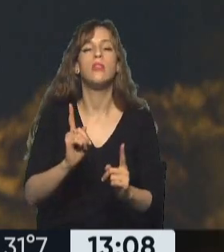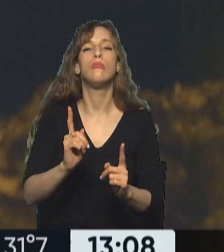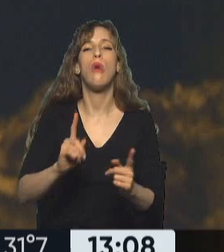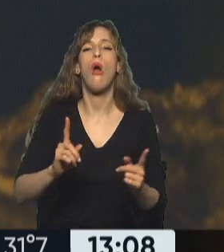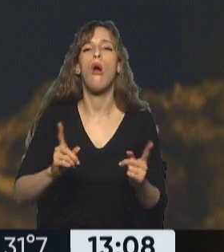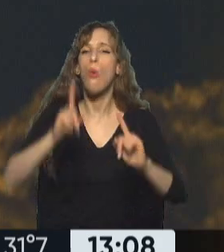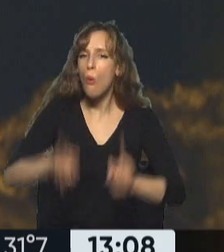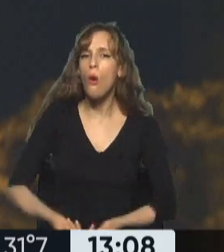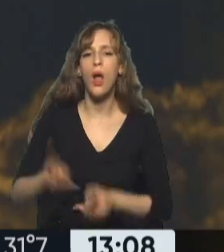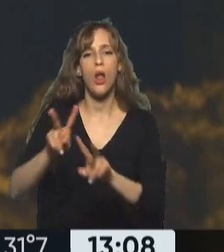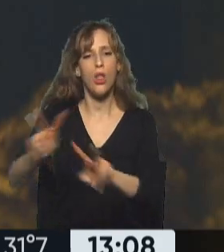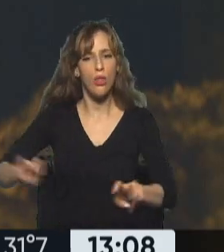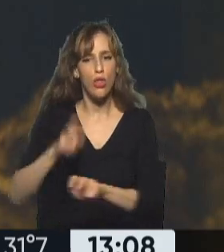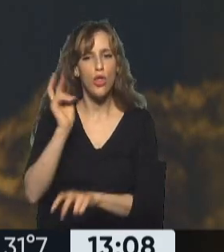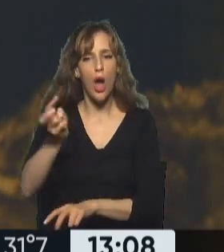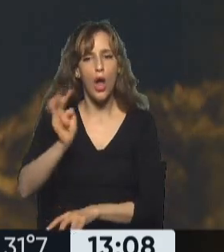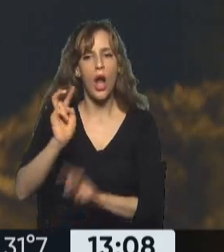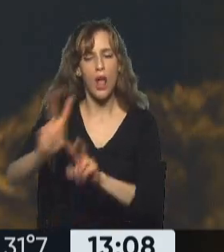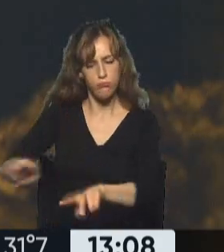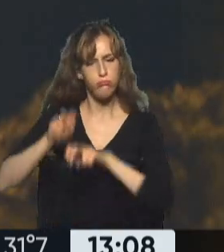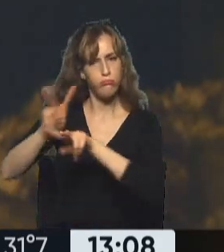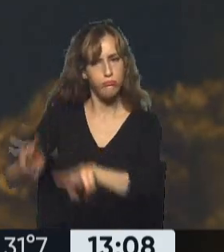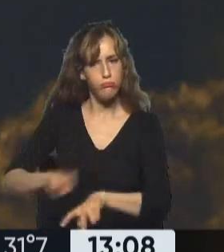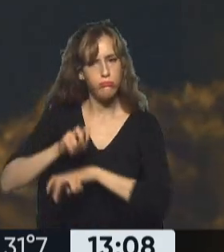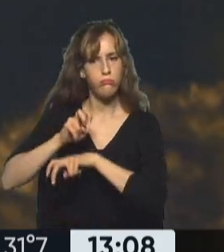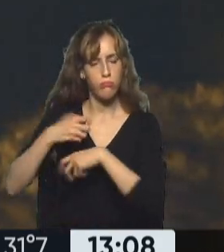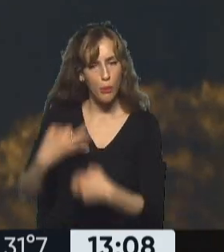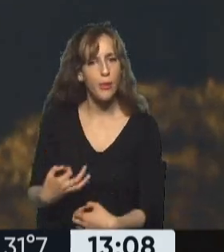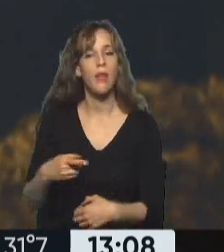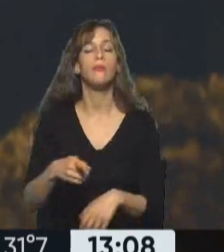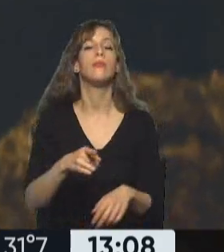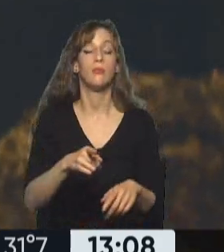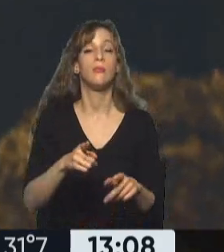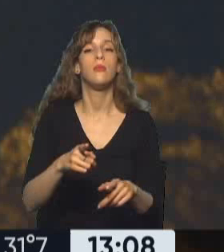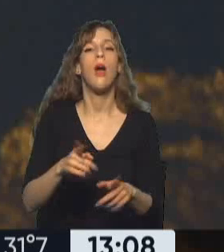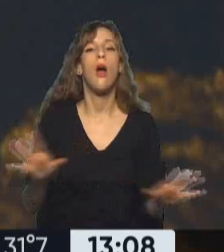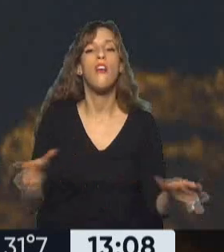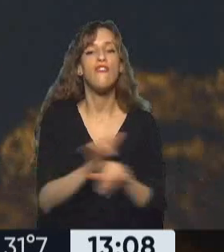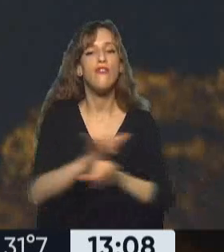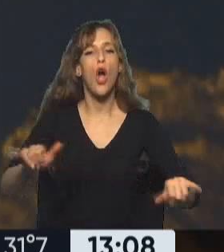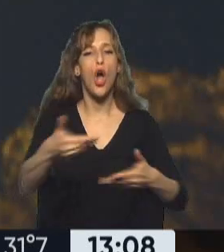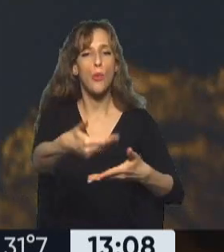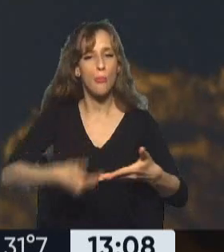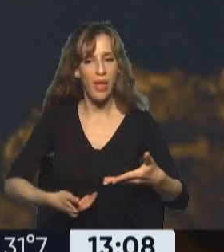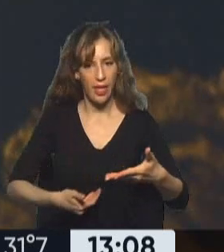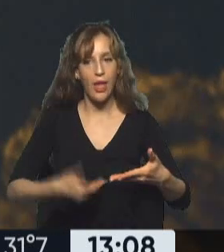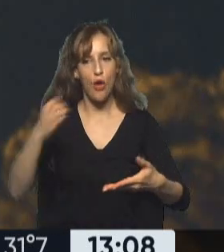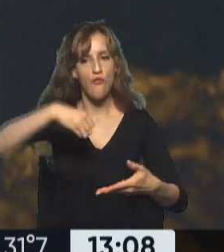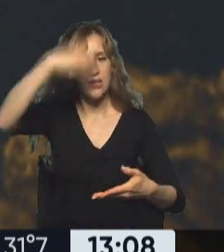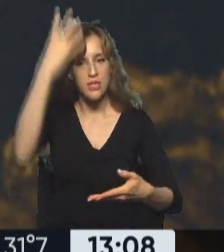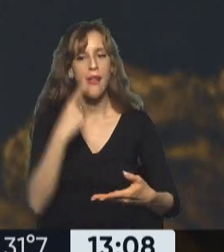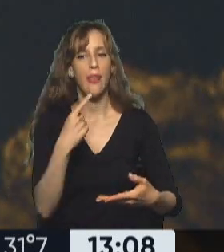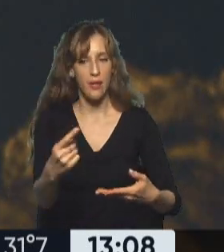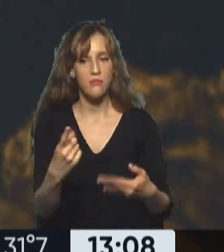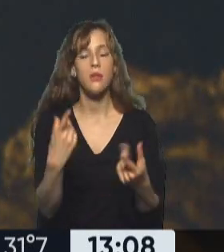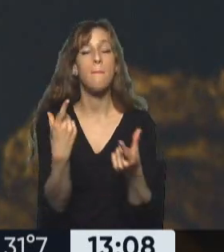pasado. Salió un informe estos días del IPCBA, el Instituto de Producción de Carne Vacuna, que dice que como los precios aumentaron tanto de la carne a